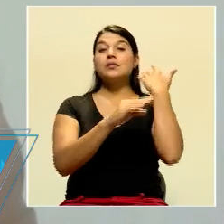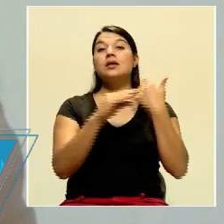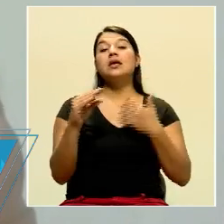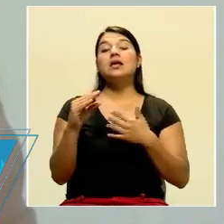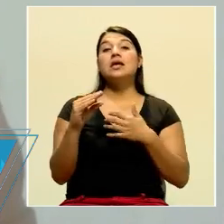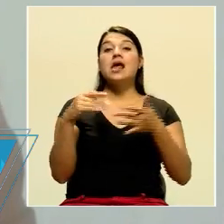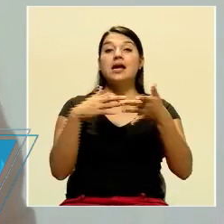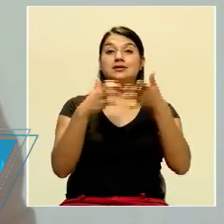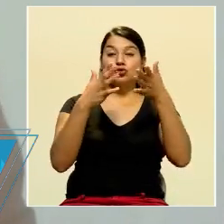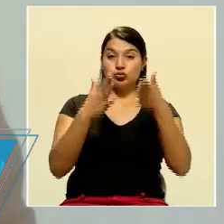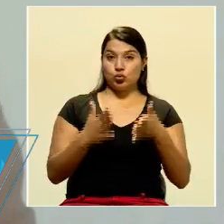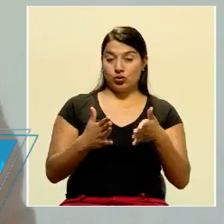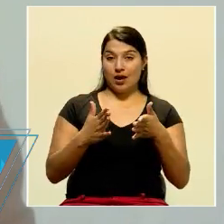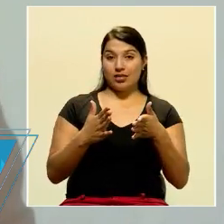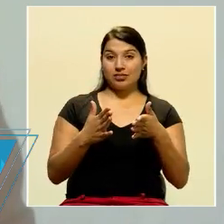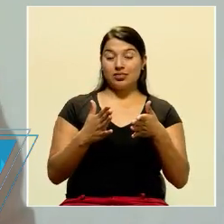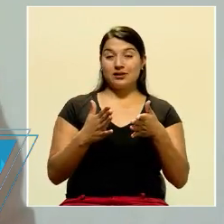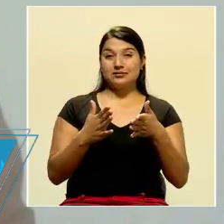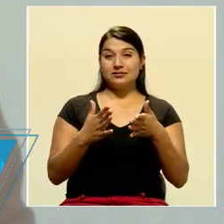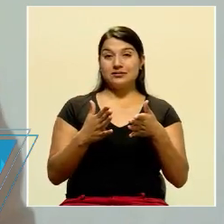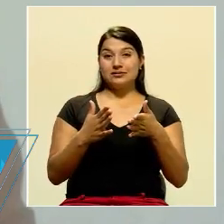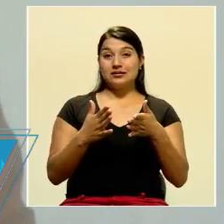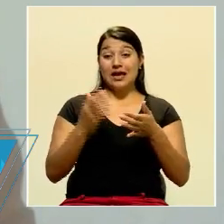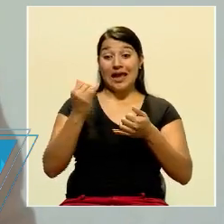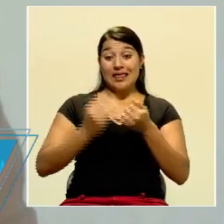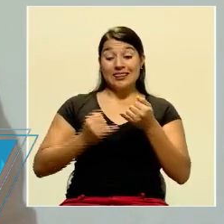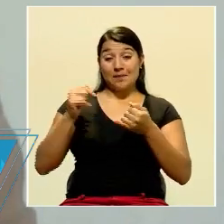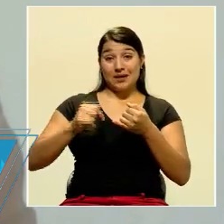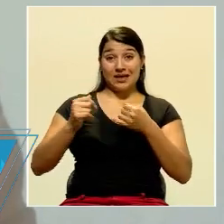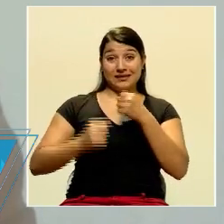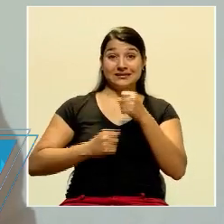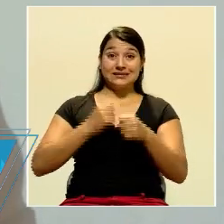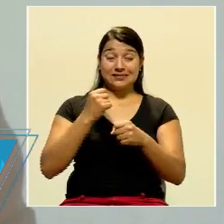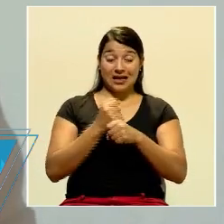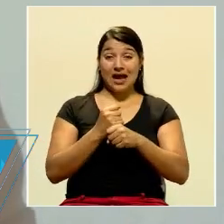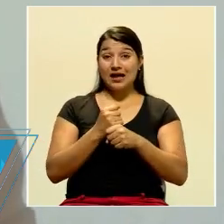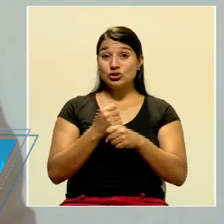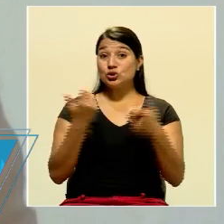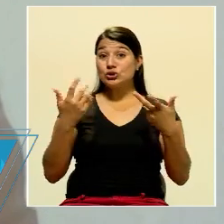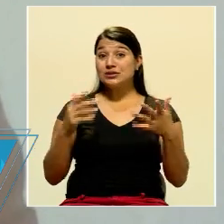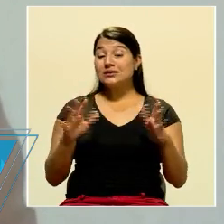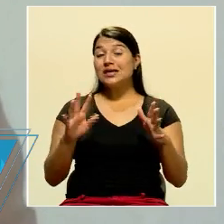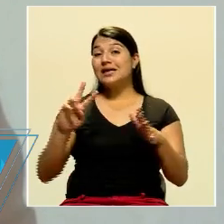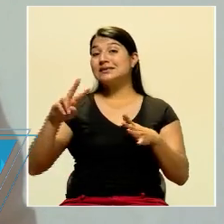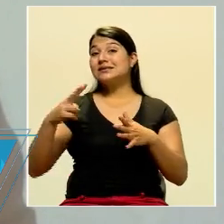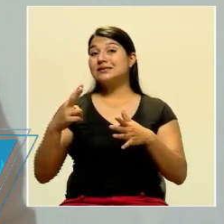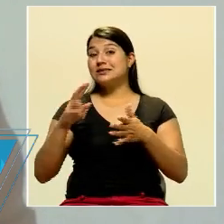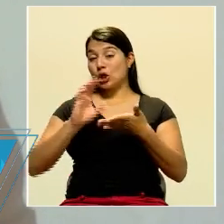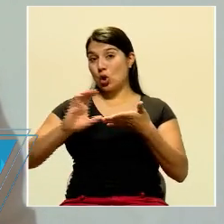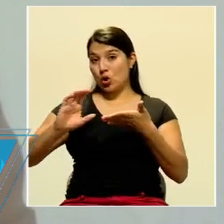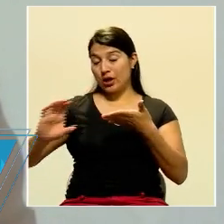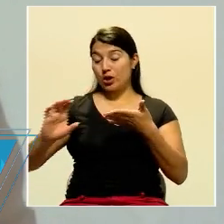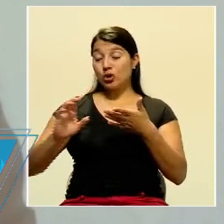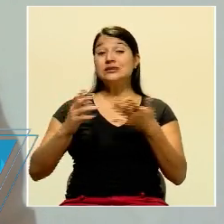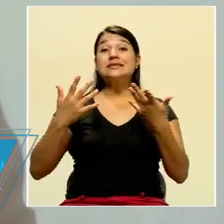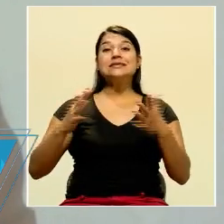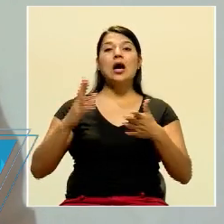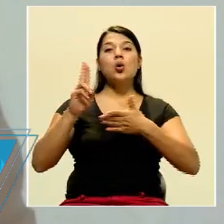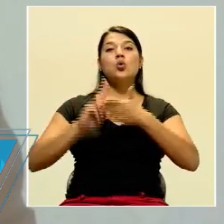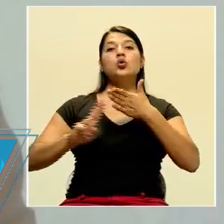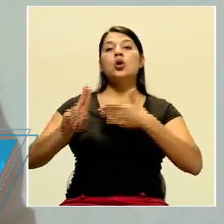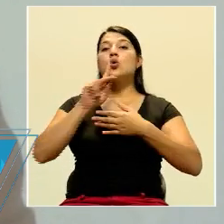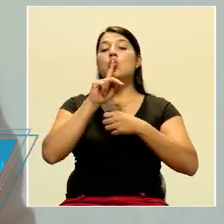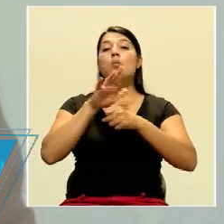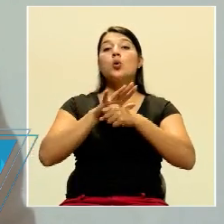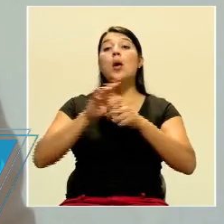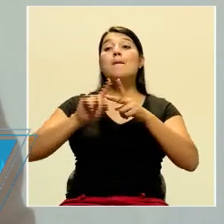ejemplo, los estudiantes que se nos egresan este año de la educación diversificada, las universidades se han comprometido en